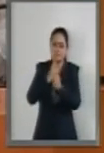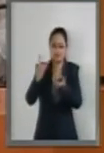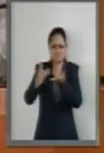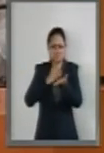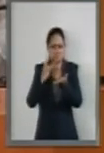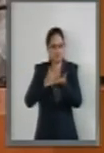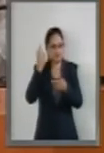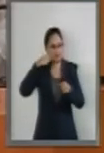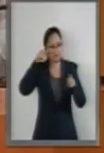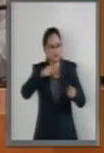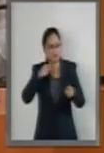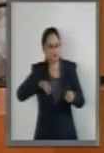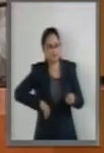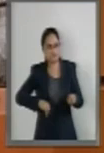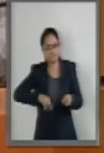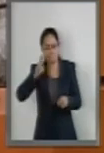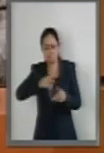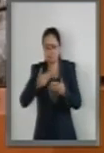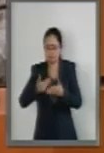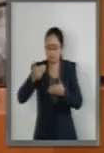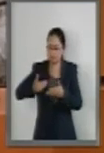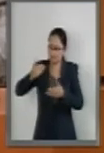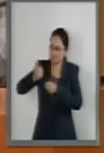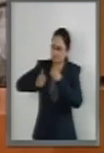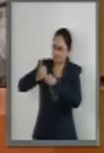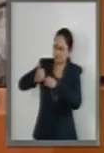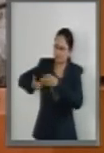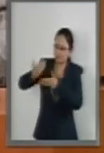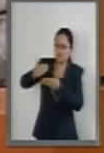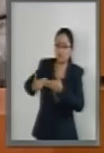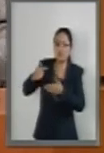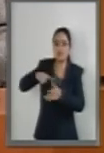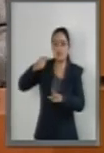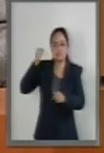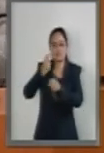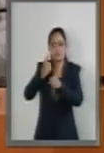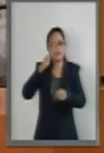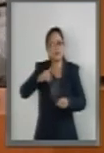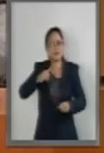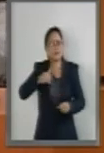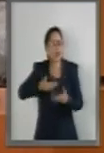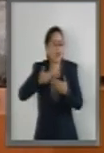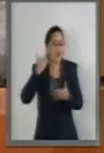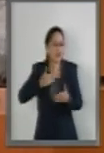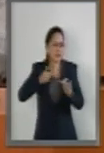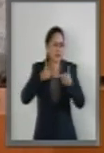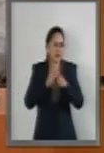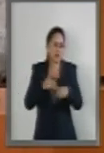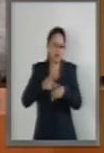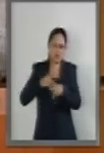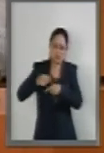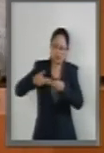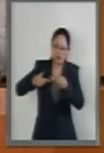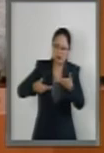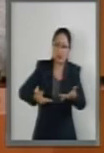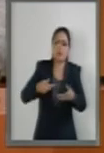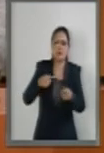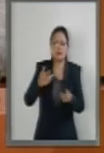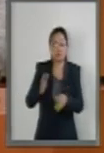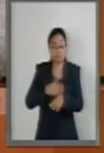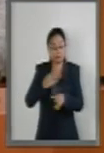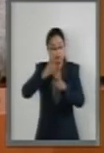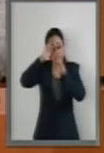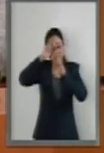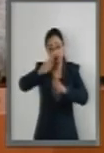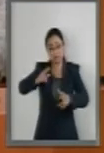estado interesada y luchando desde muchos años antes, desde legislaturas anteriores. A ellos los honramos, a